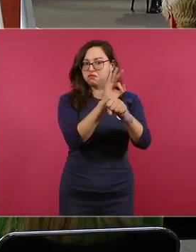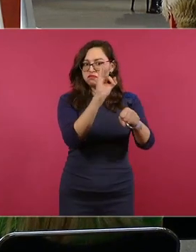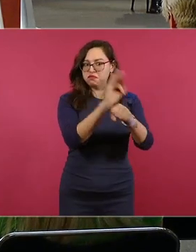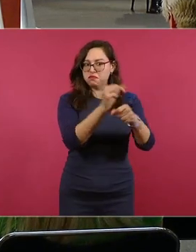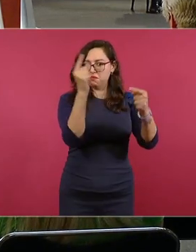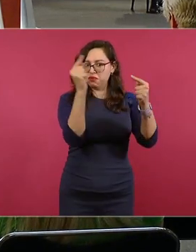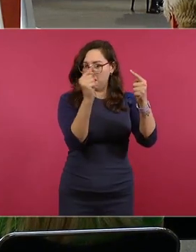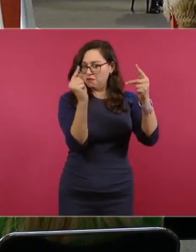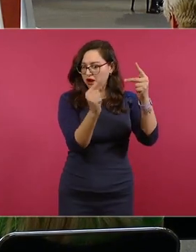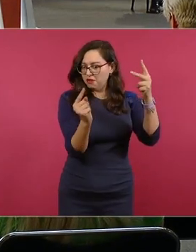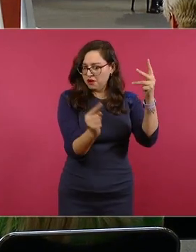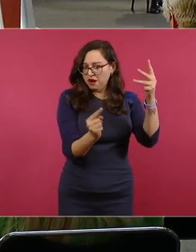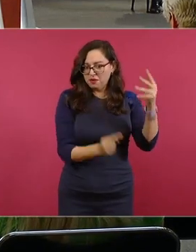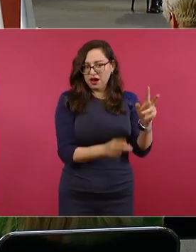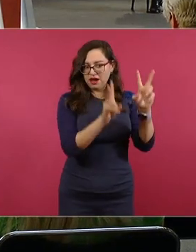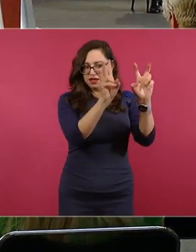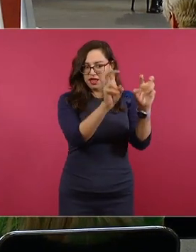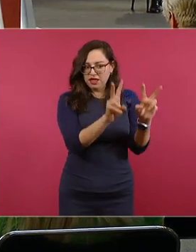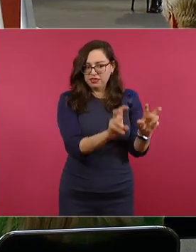pero